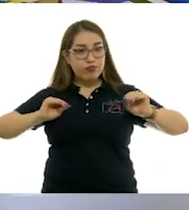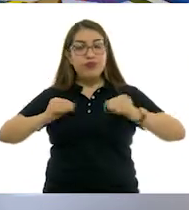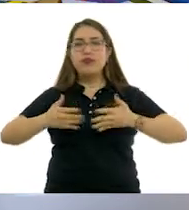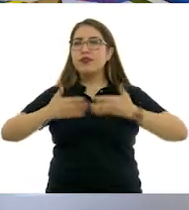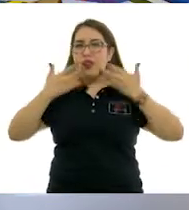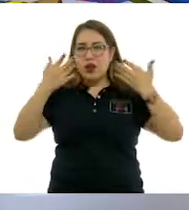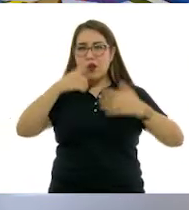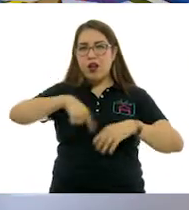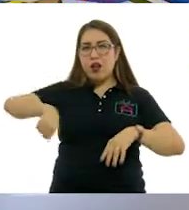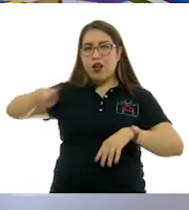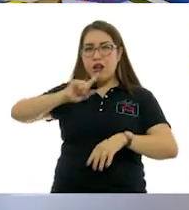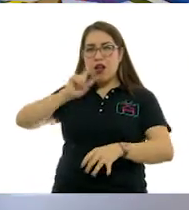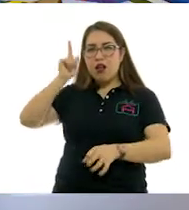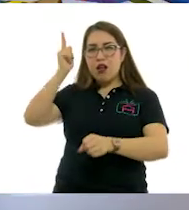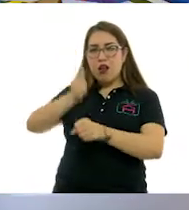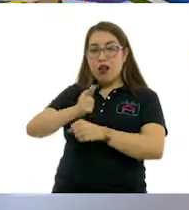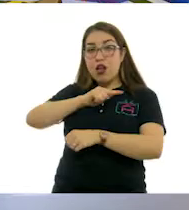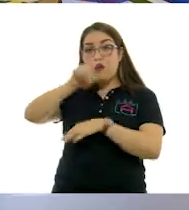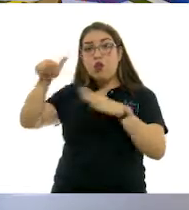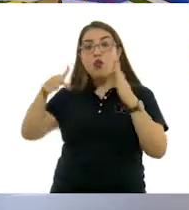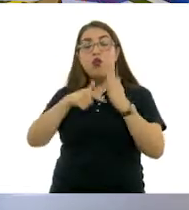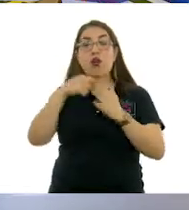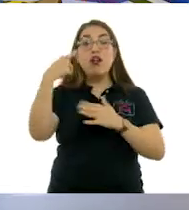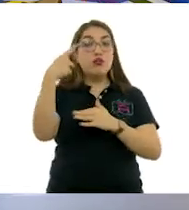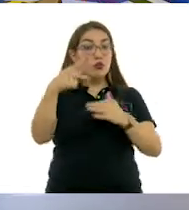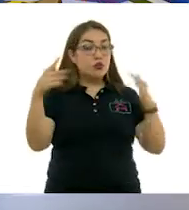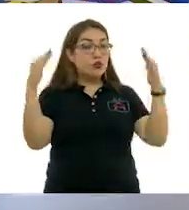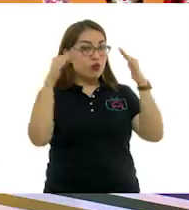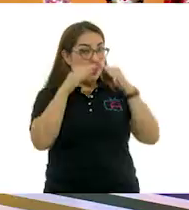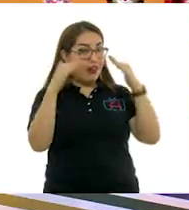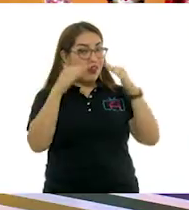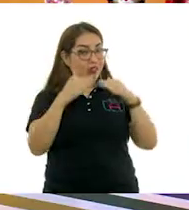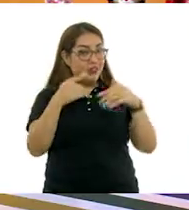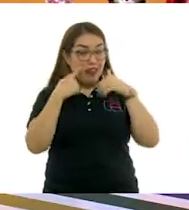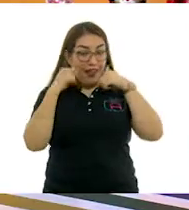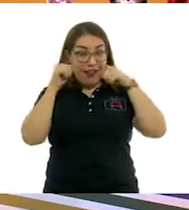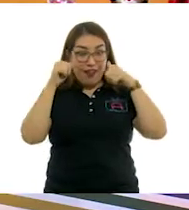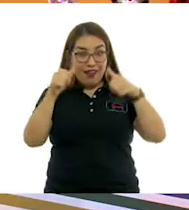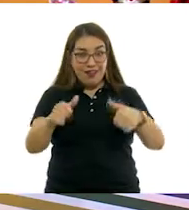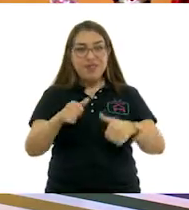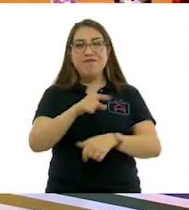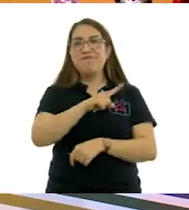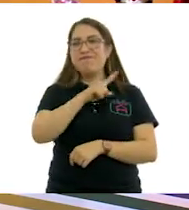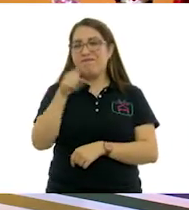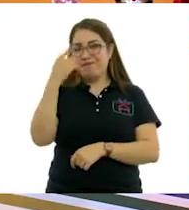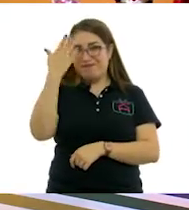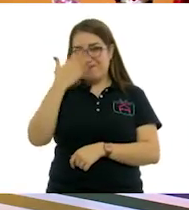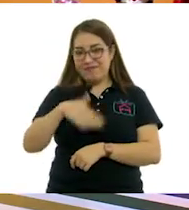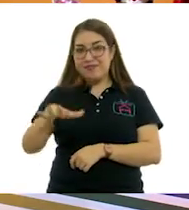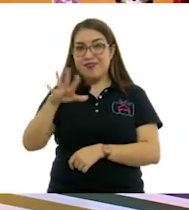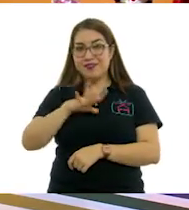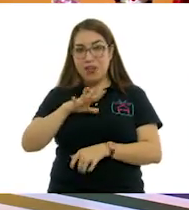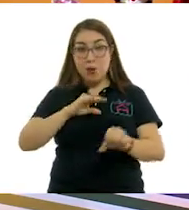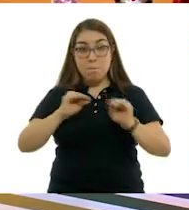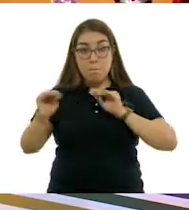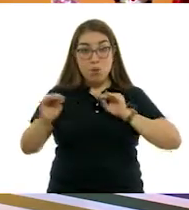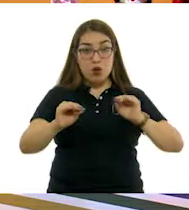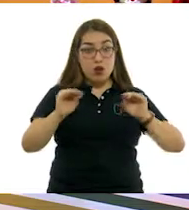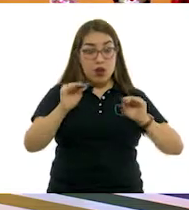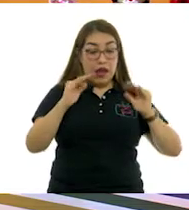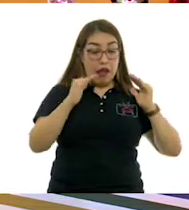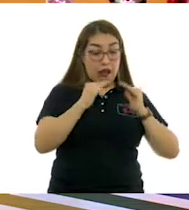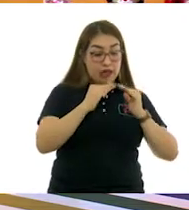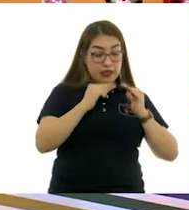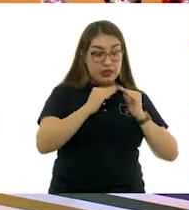a reconocer algunos espacios de su casa, niñas y niños, porque sabemos que hay una trayectoria que podemos hacer de